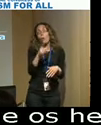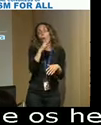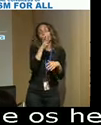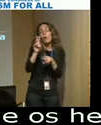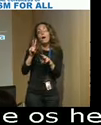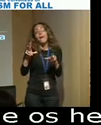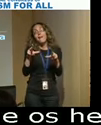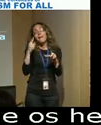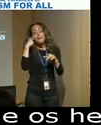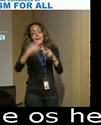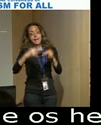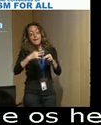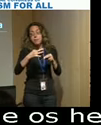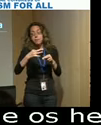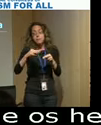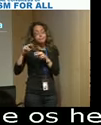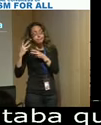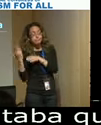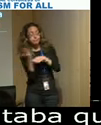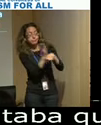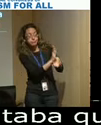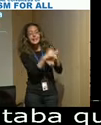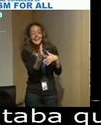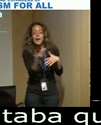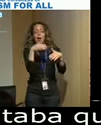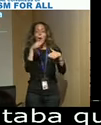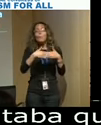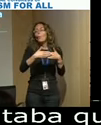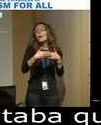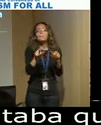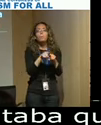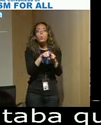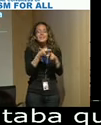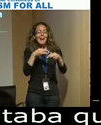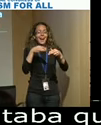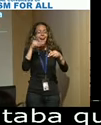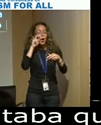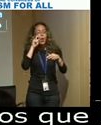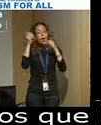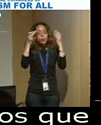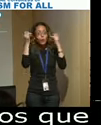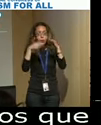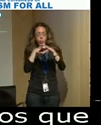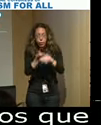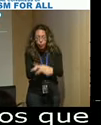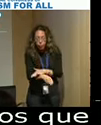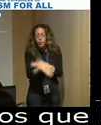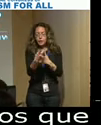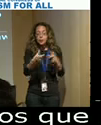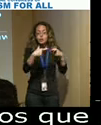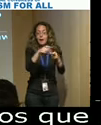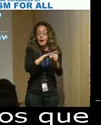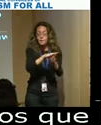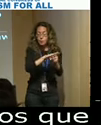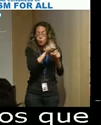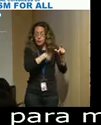la realidad, que la puerta de entrada de acceso al ocio para muchísimas personas con discapacidad en el ámbito del Estado